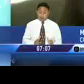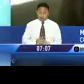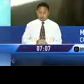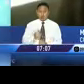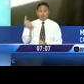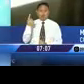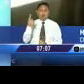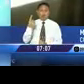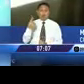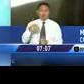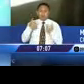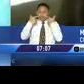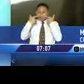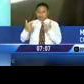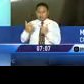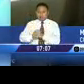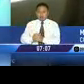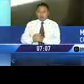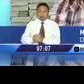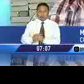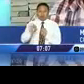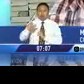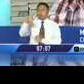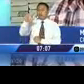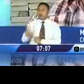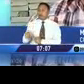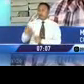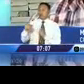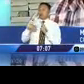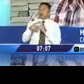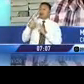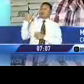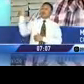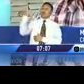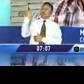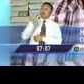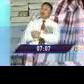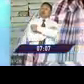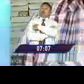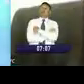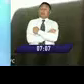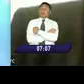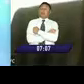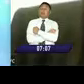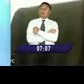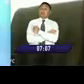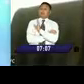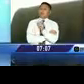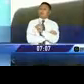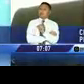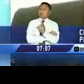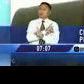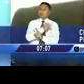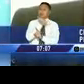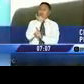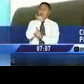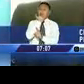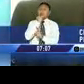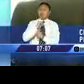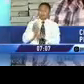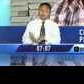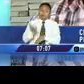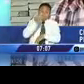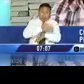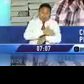es fijarse porque sea una persona conocida públicamente. Me parece que eso hay que evitarlo porque